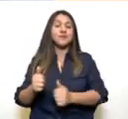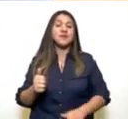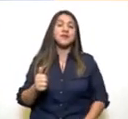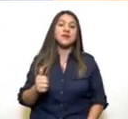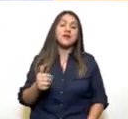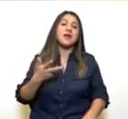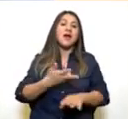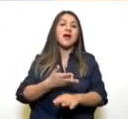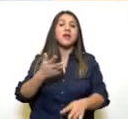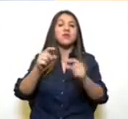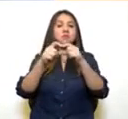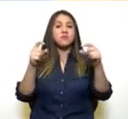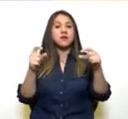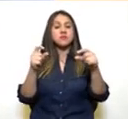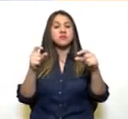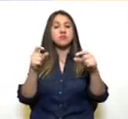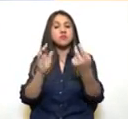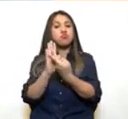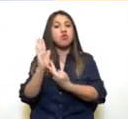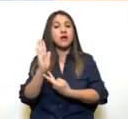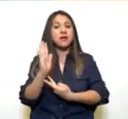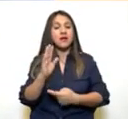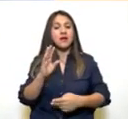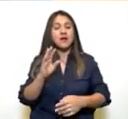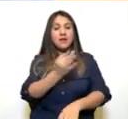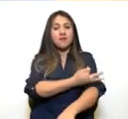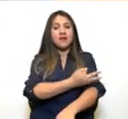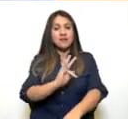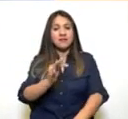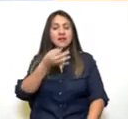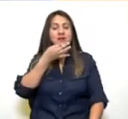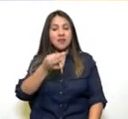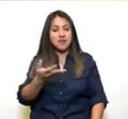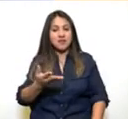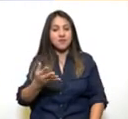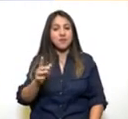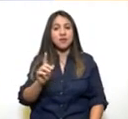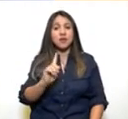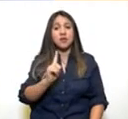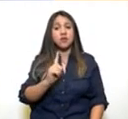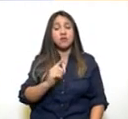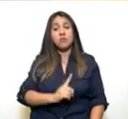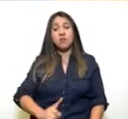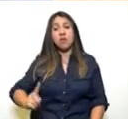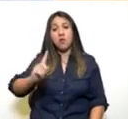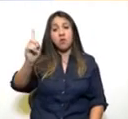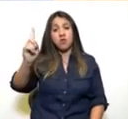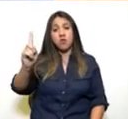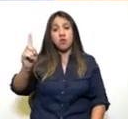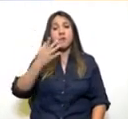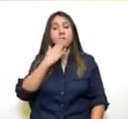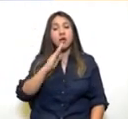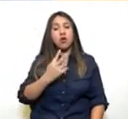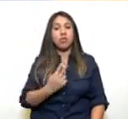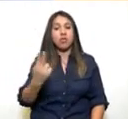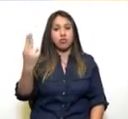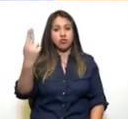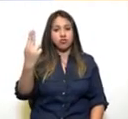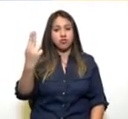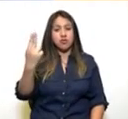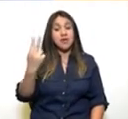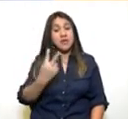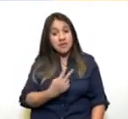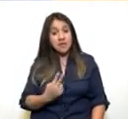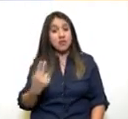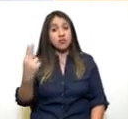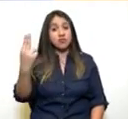y hay un verso de un poeta francés por el eibar que dice no iremos de uno sino de dos y yendo de a